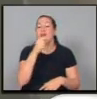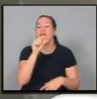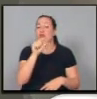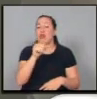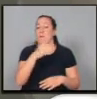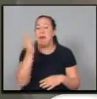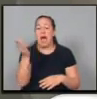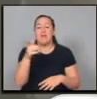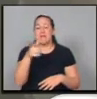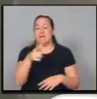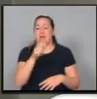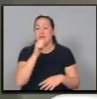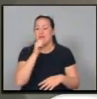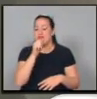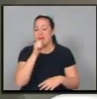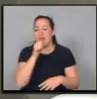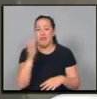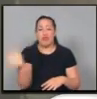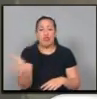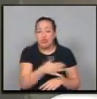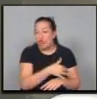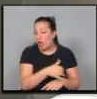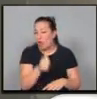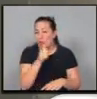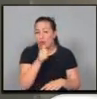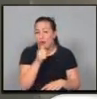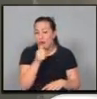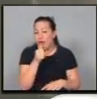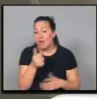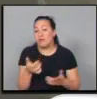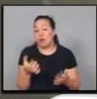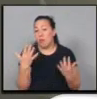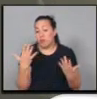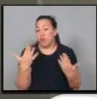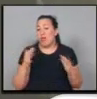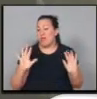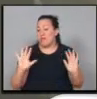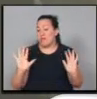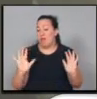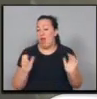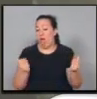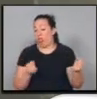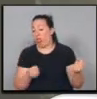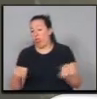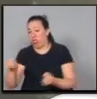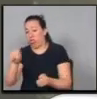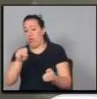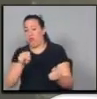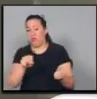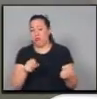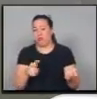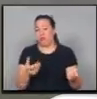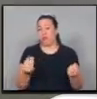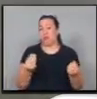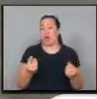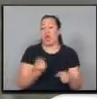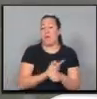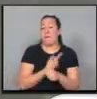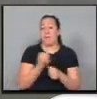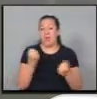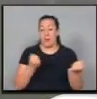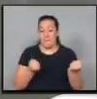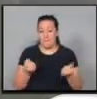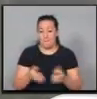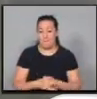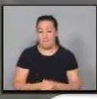muy borracho. Todos estaban borrachos. Con lo cual, no es descabellado que se le haya ido el auto, porque no lo podía manejar. El tema es